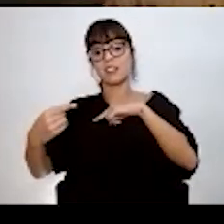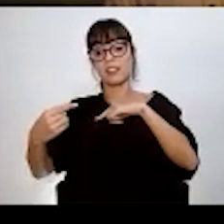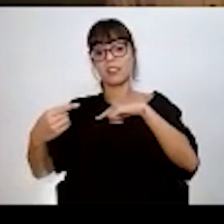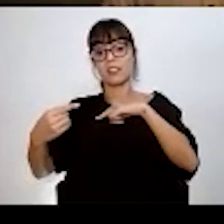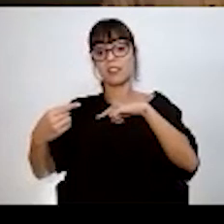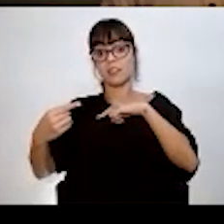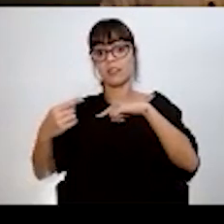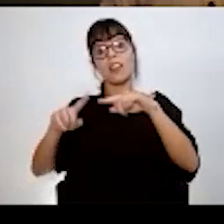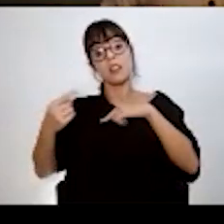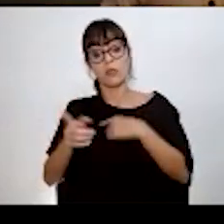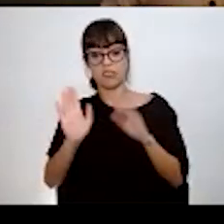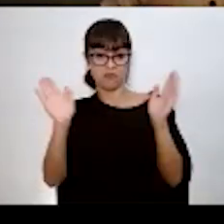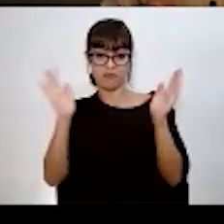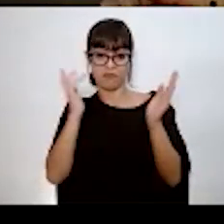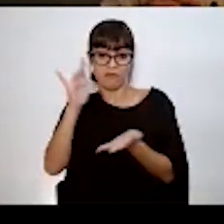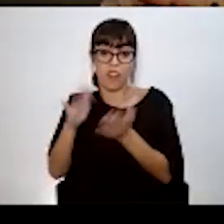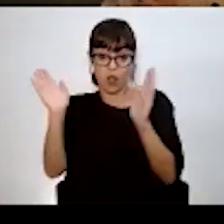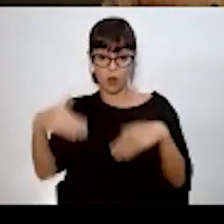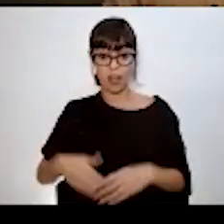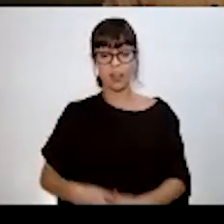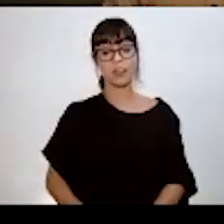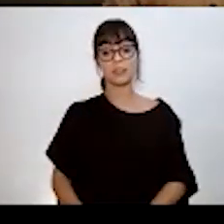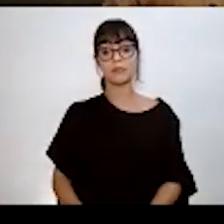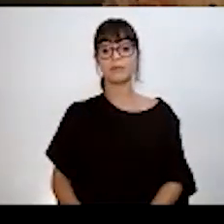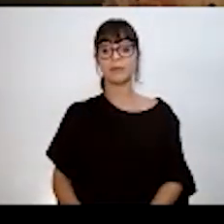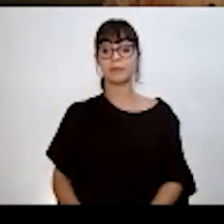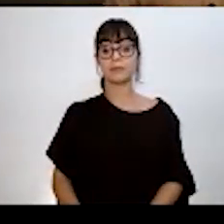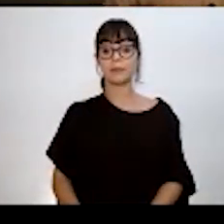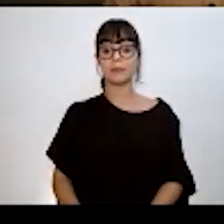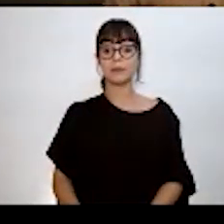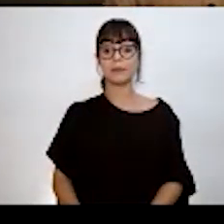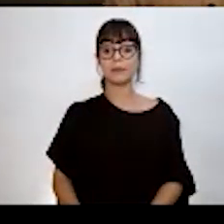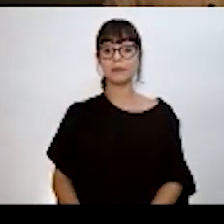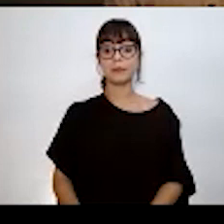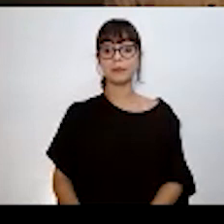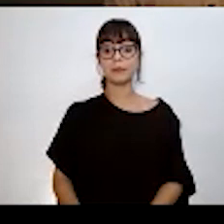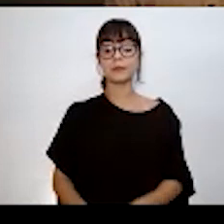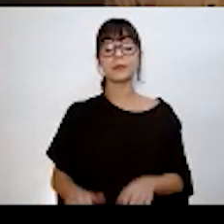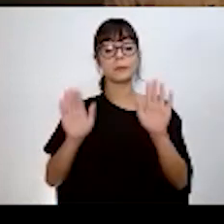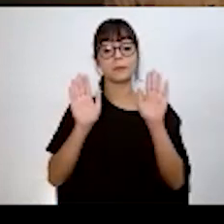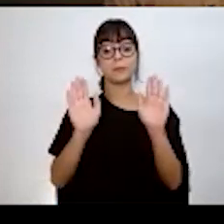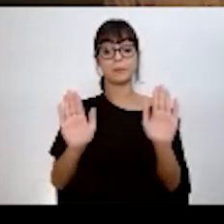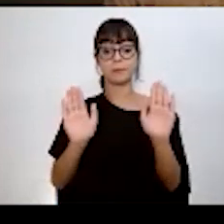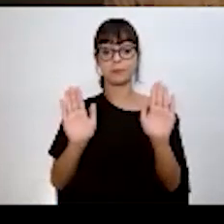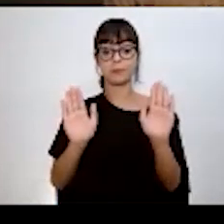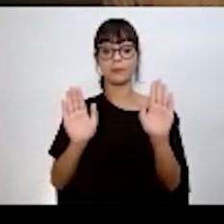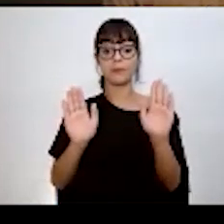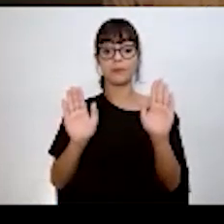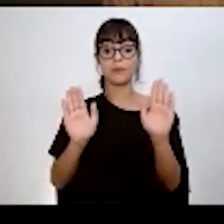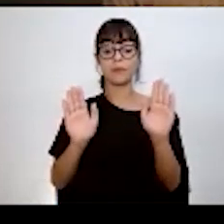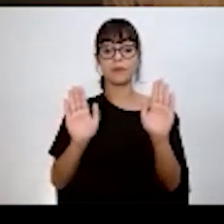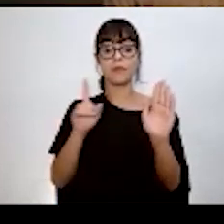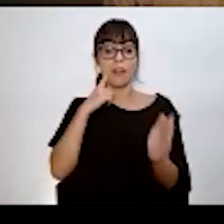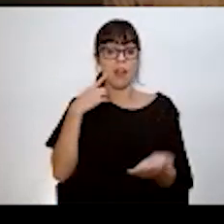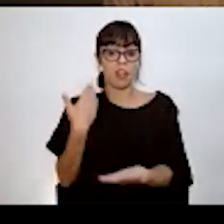más recientes. Sí. Pero sí que es cierto que si hacemos una observación de todas las evidencias que tenemos, y son